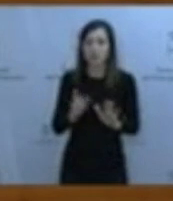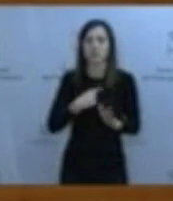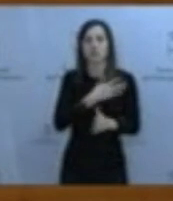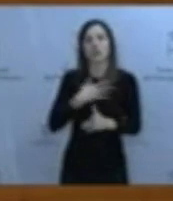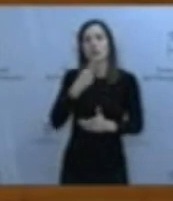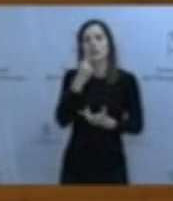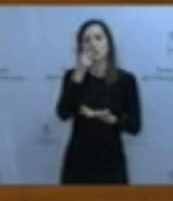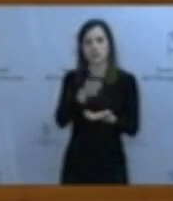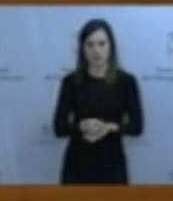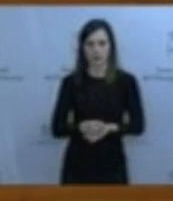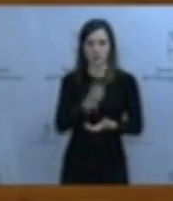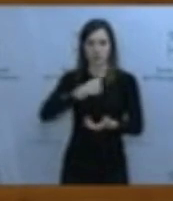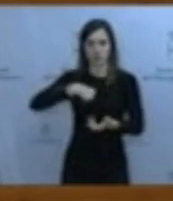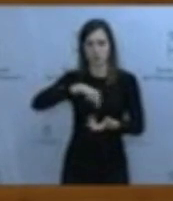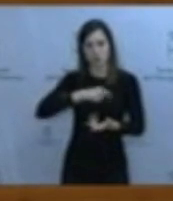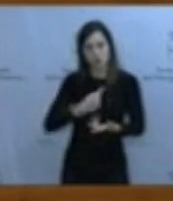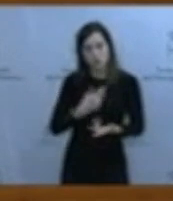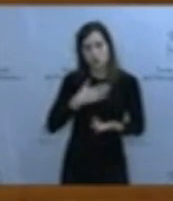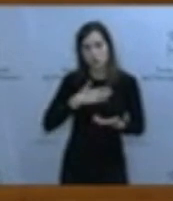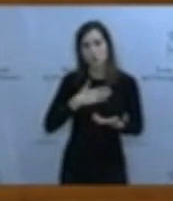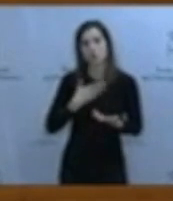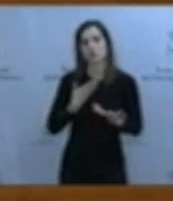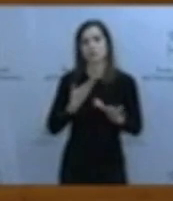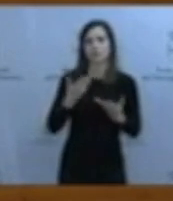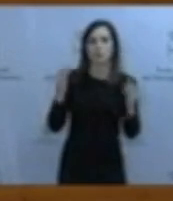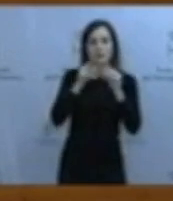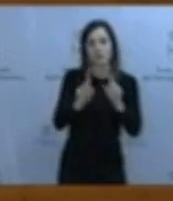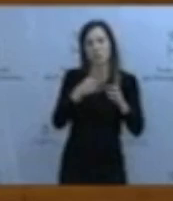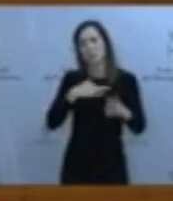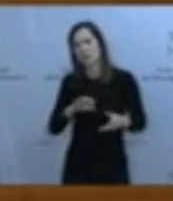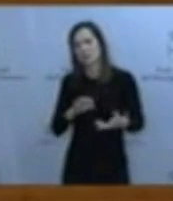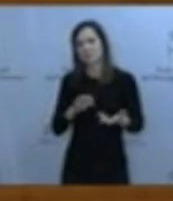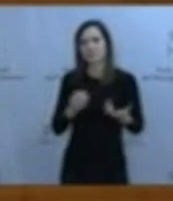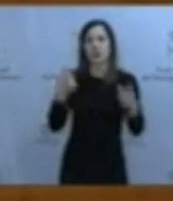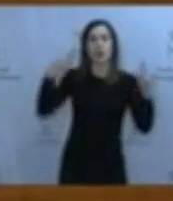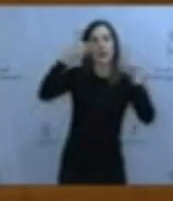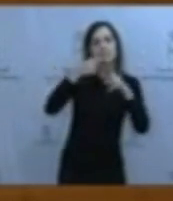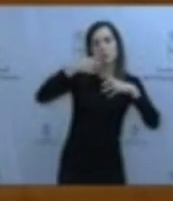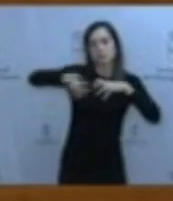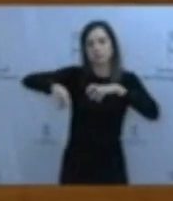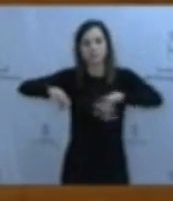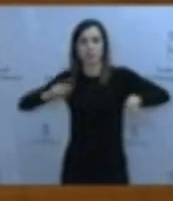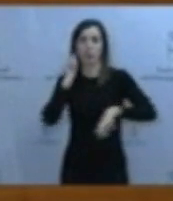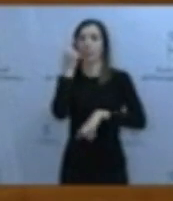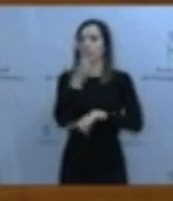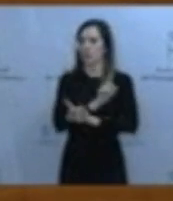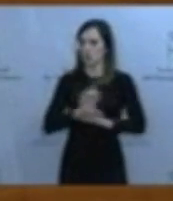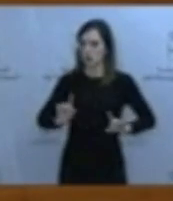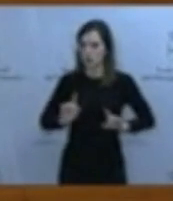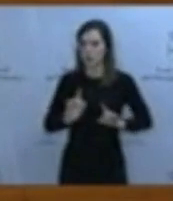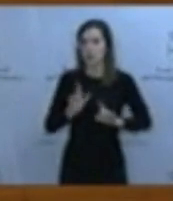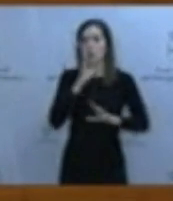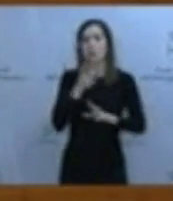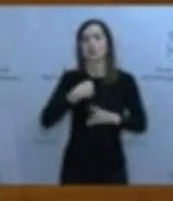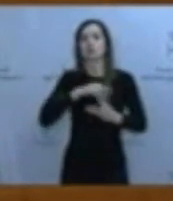insisto en que no compartimos, probablemente ustedes no reconozcan ese objetivo segregador. Para